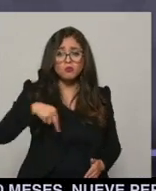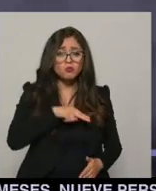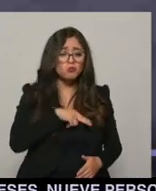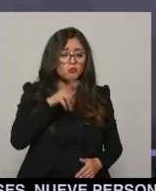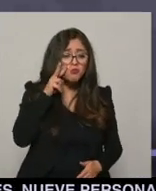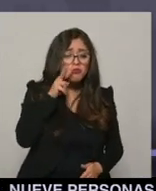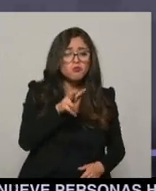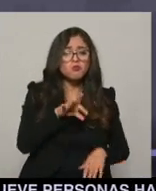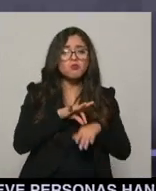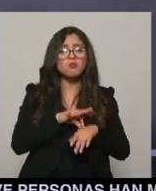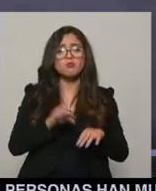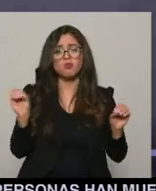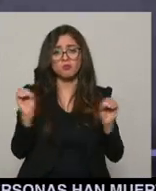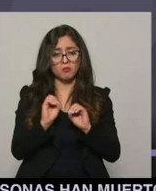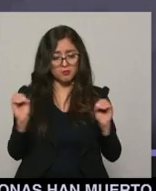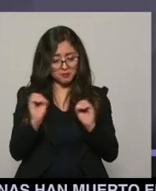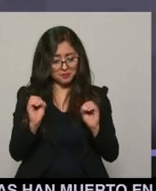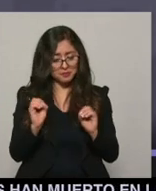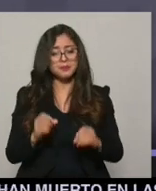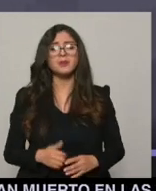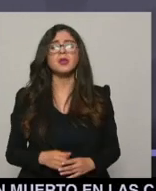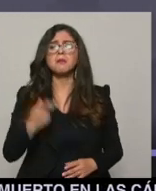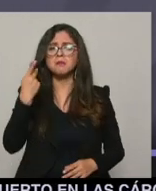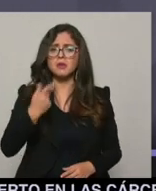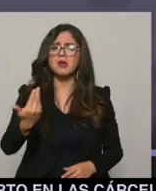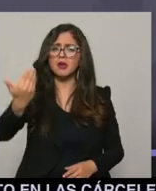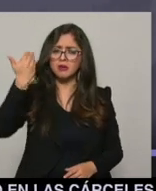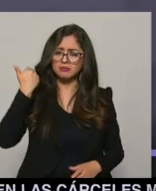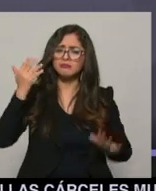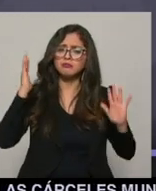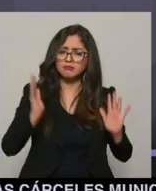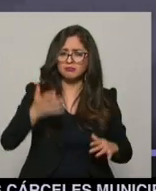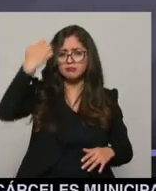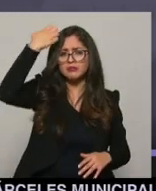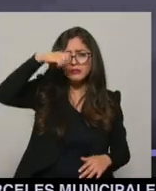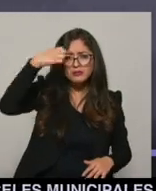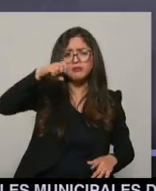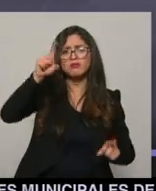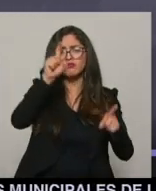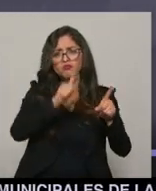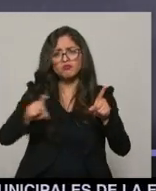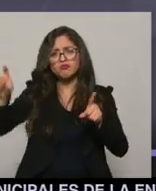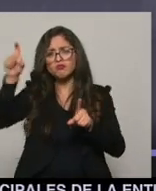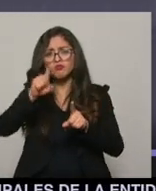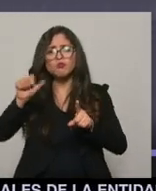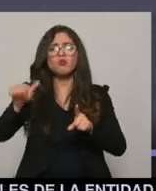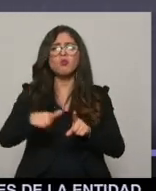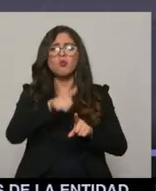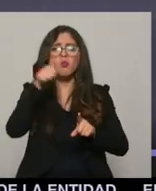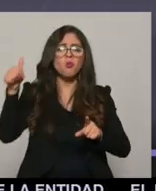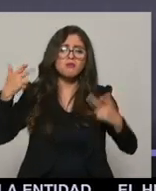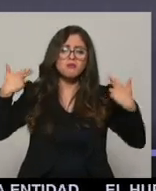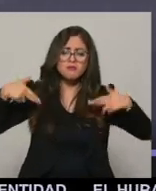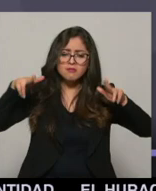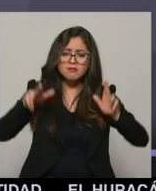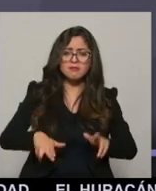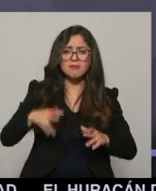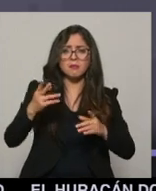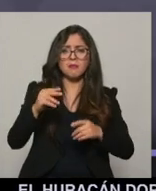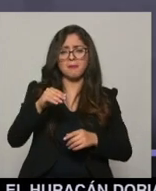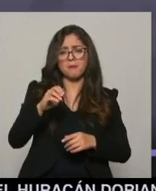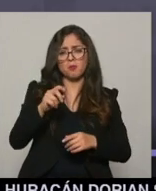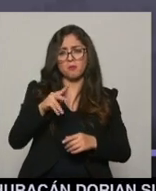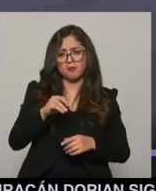¿no? Sin embargo, pues hemos tenido experiencia con otras pintas en otros materiales, monumentos y similares, que son piedra y